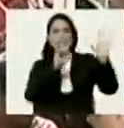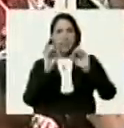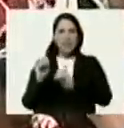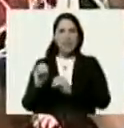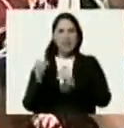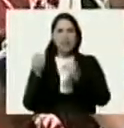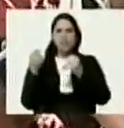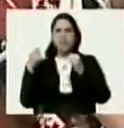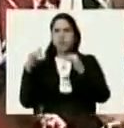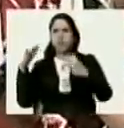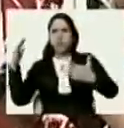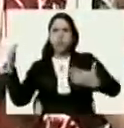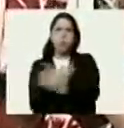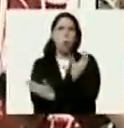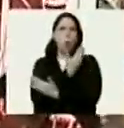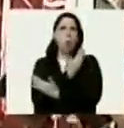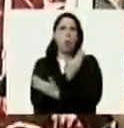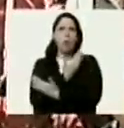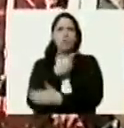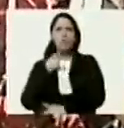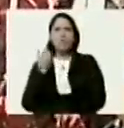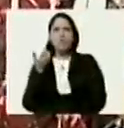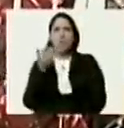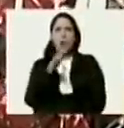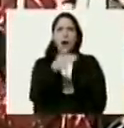¿Cuánto saqueo, cuánta masacre?